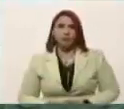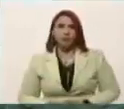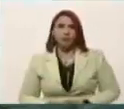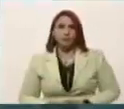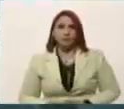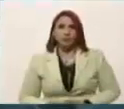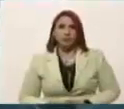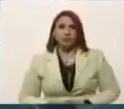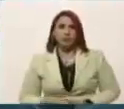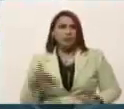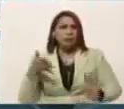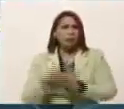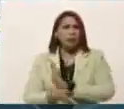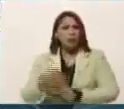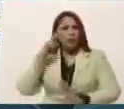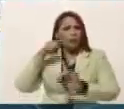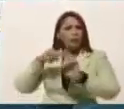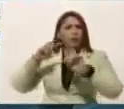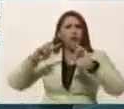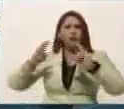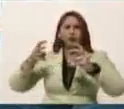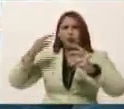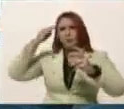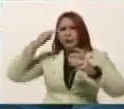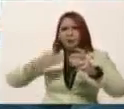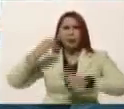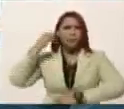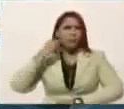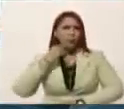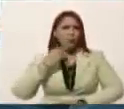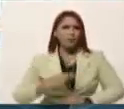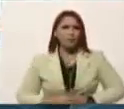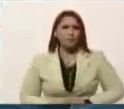En base a la doctrina militar bolivariana,